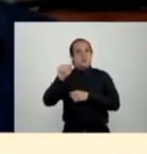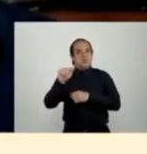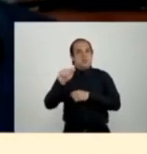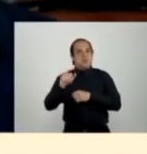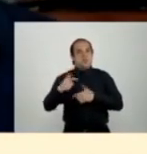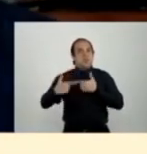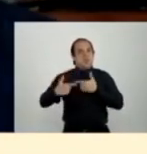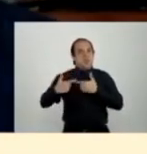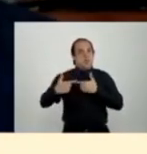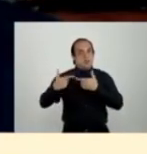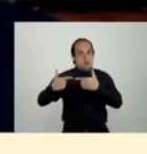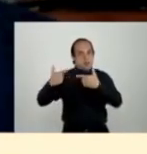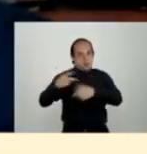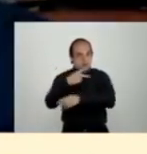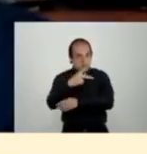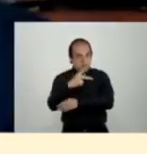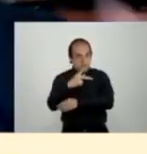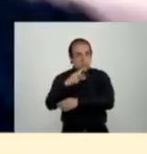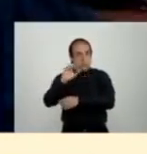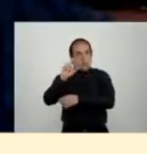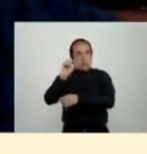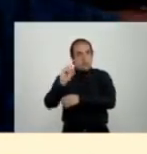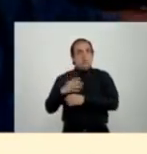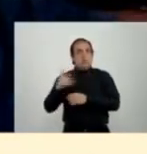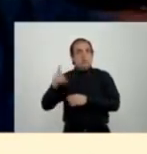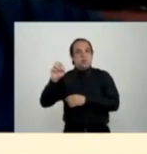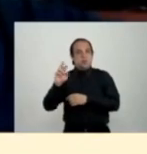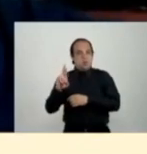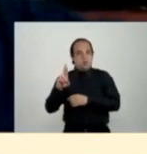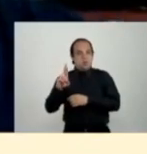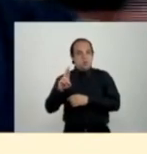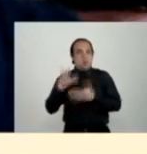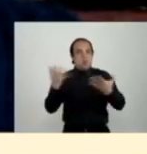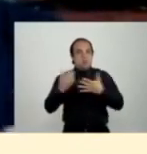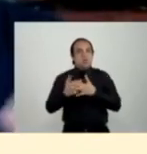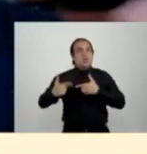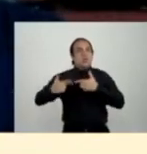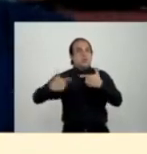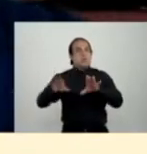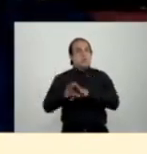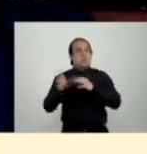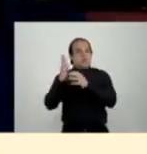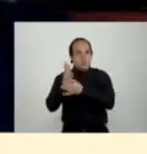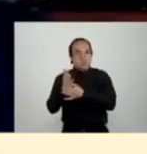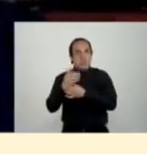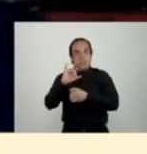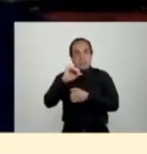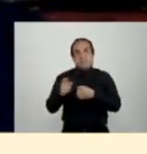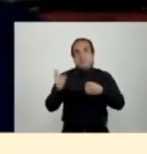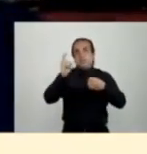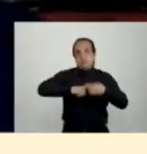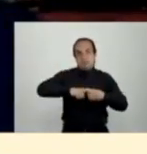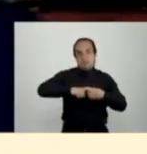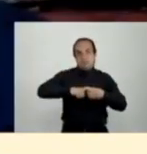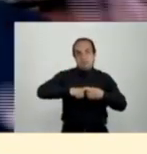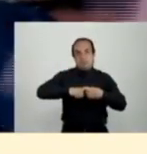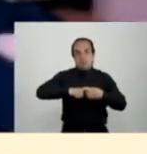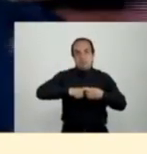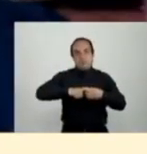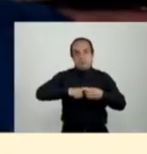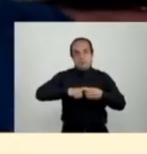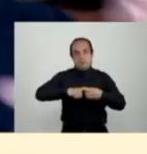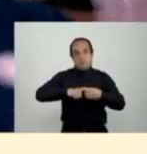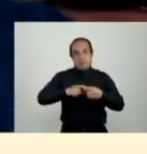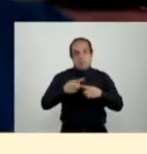de Luis Sepúlveda, Leonardo Padura, etcétera, que era una generación que, como tú dices, sí se había metido por el intersticio